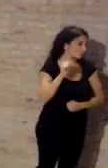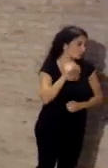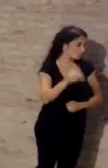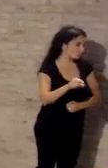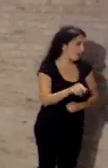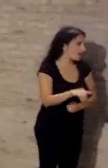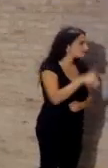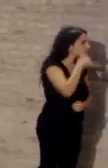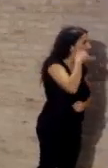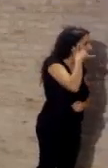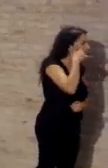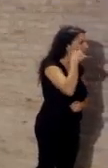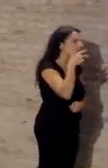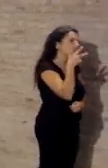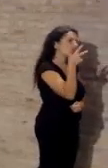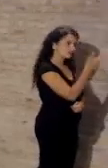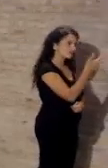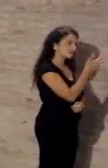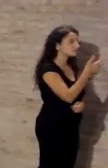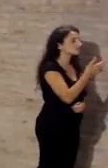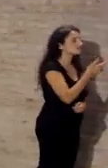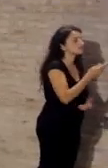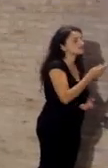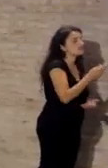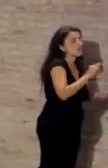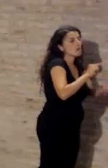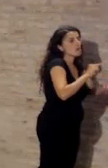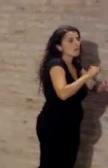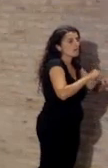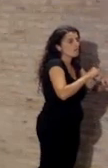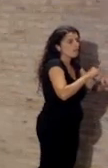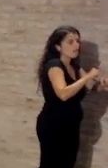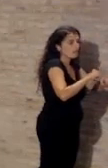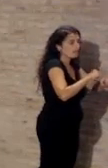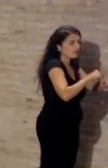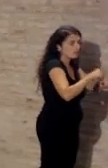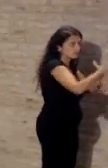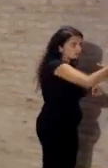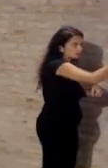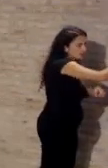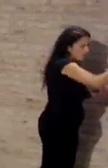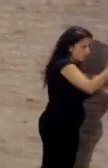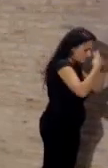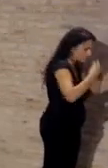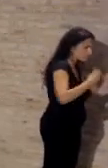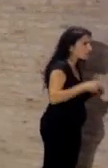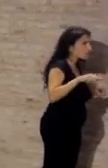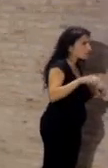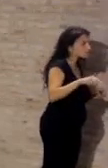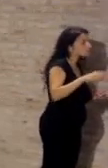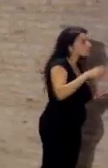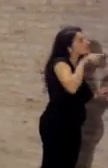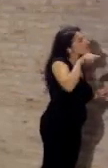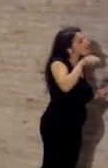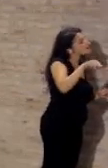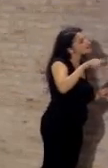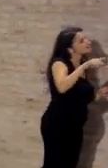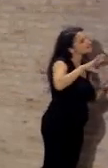estaba la hija y le comentan que la habían llevado al médico y que estaba embarazada de 4 meses